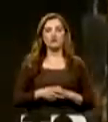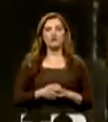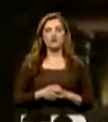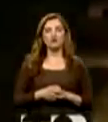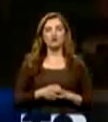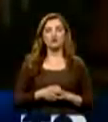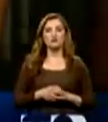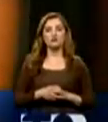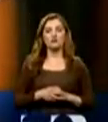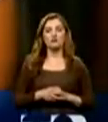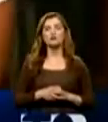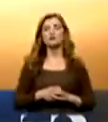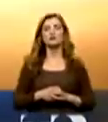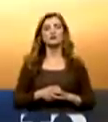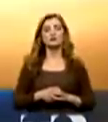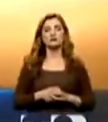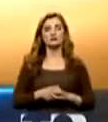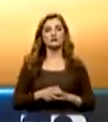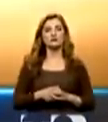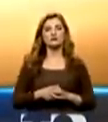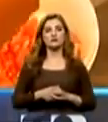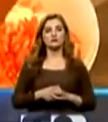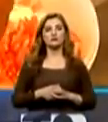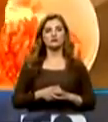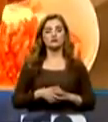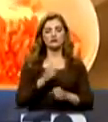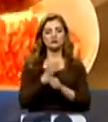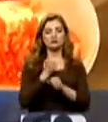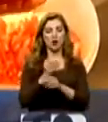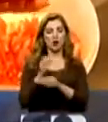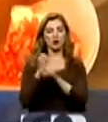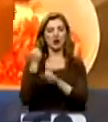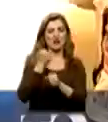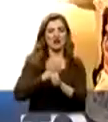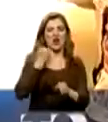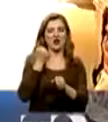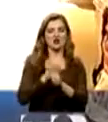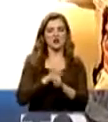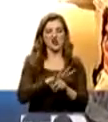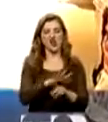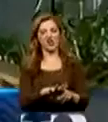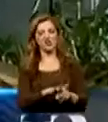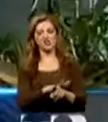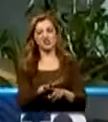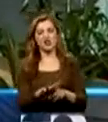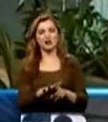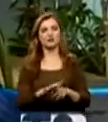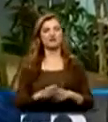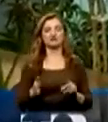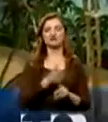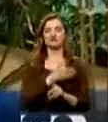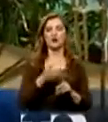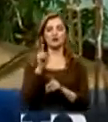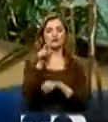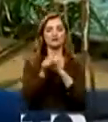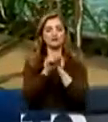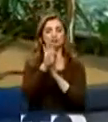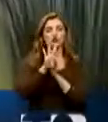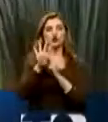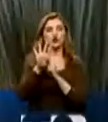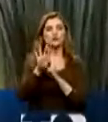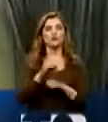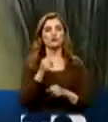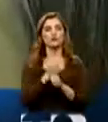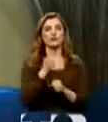Las trabajadoras domésticas se enfrentan a la explotación laboral y toda una serie de abusos, según Anita, quien tiene 44